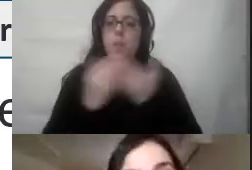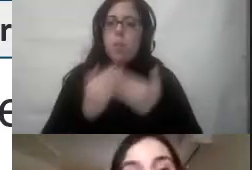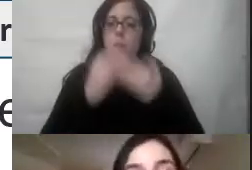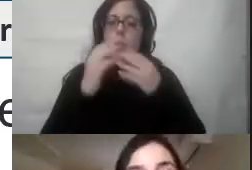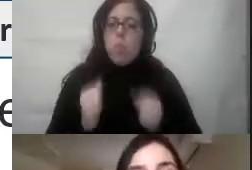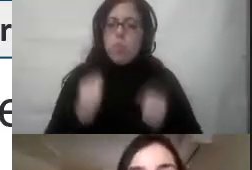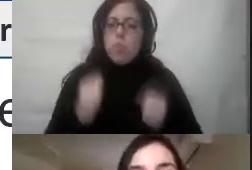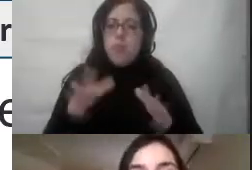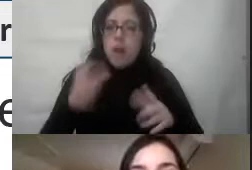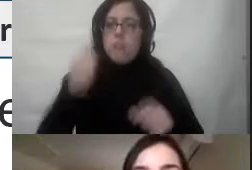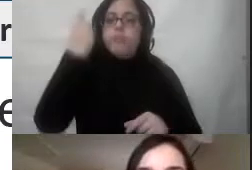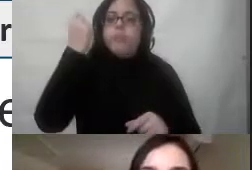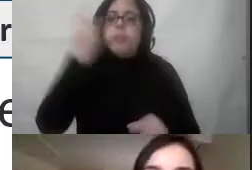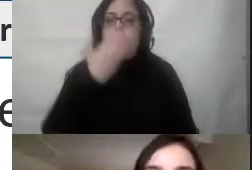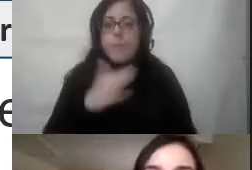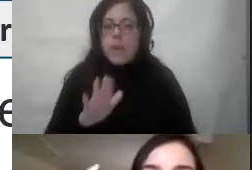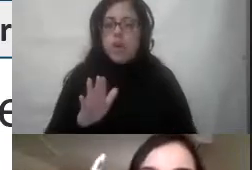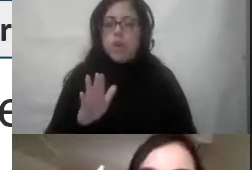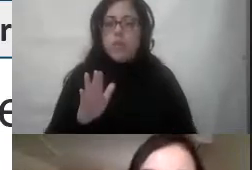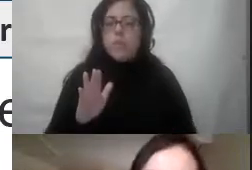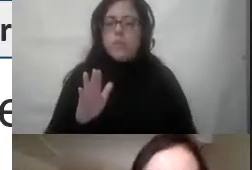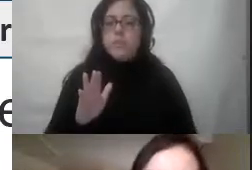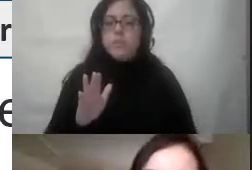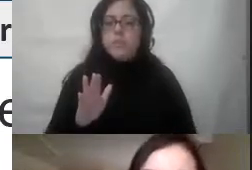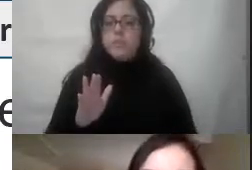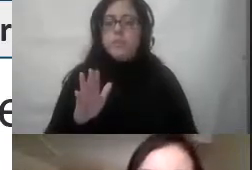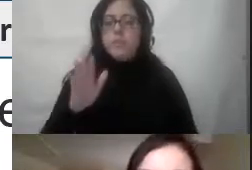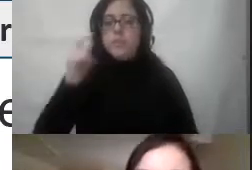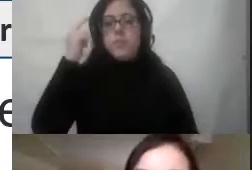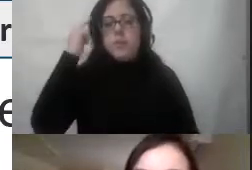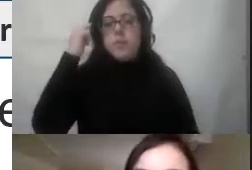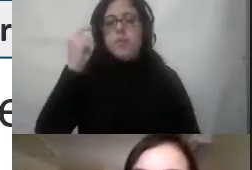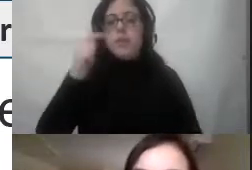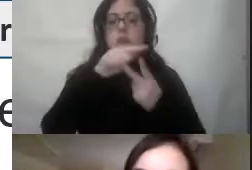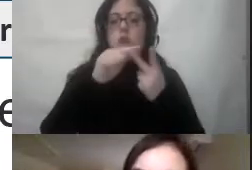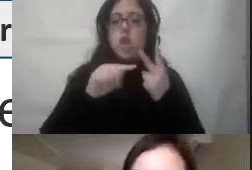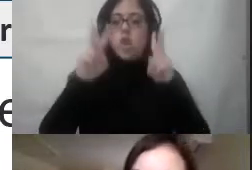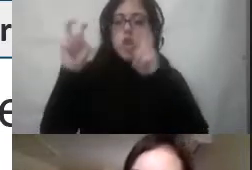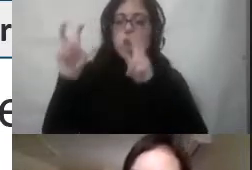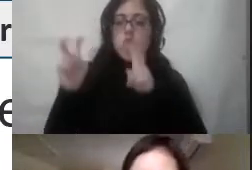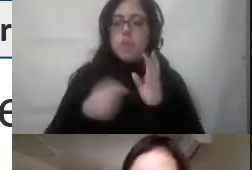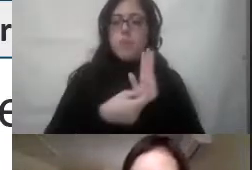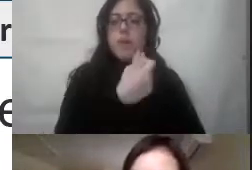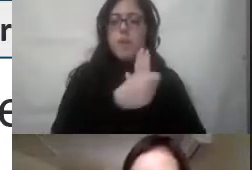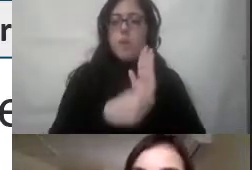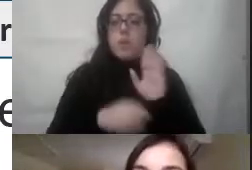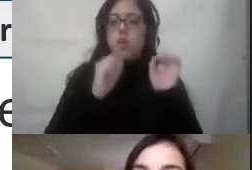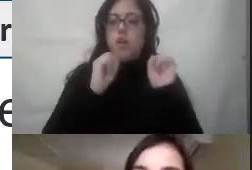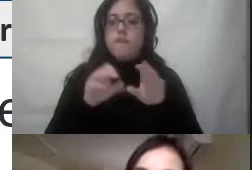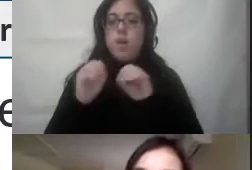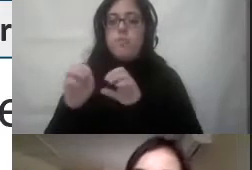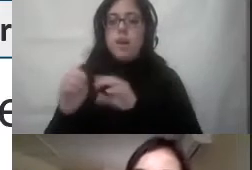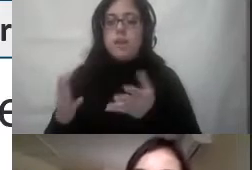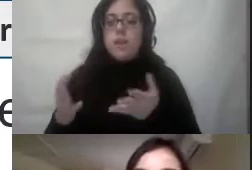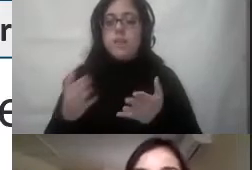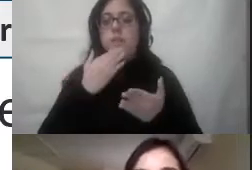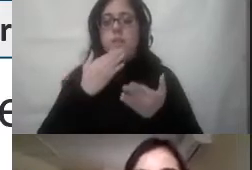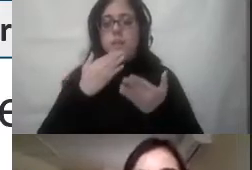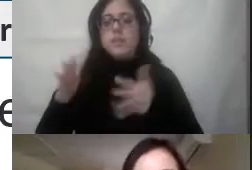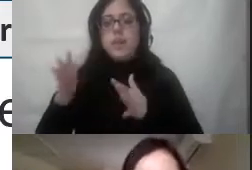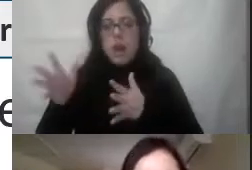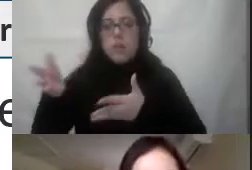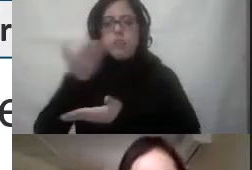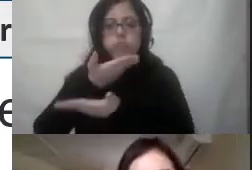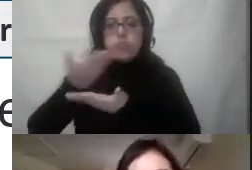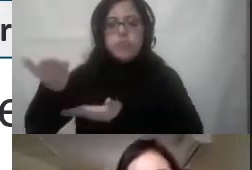a comprender esta problemática. Fíjense que estos dos ámbitos, la evaluación es formativa y la retroalimentación tiene un rol